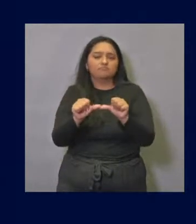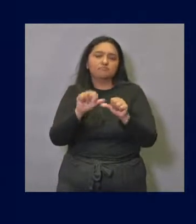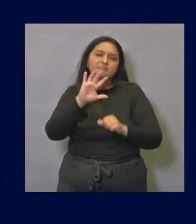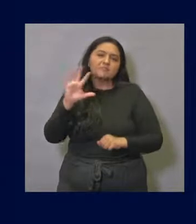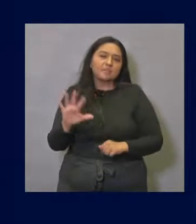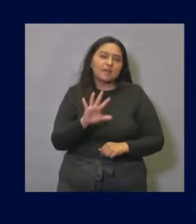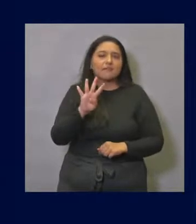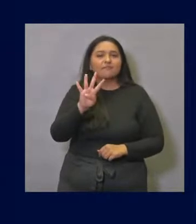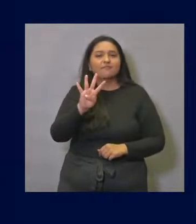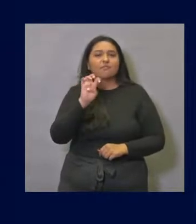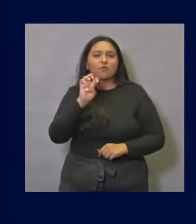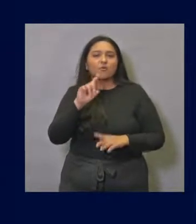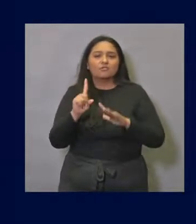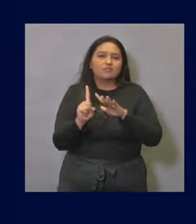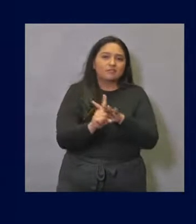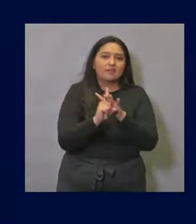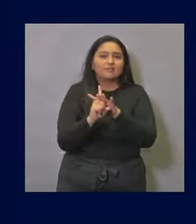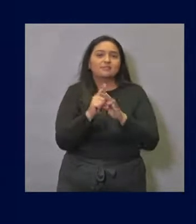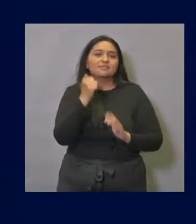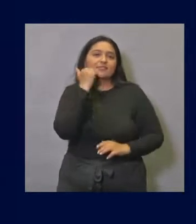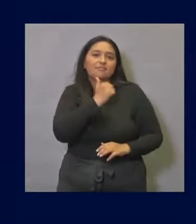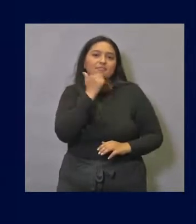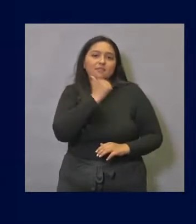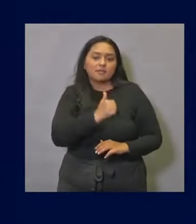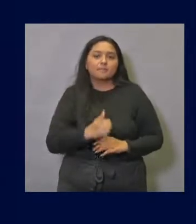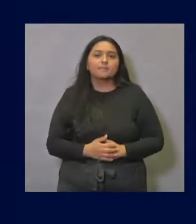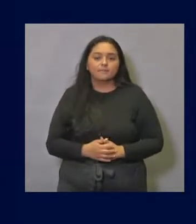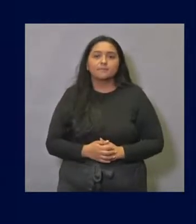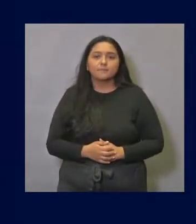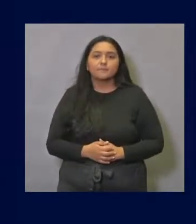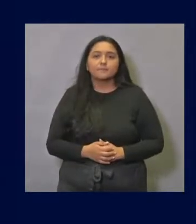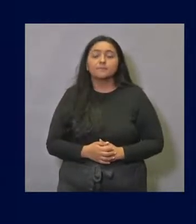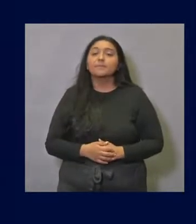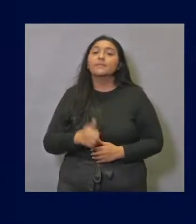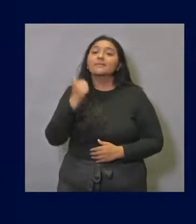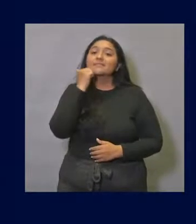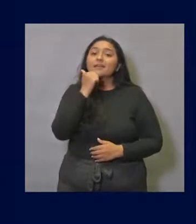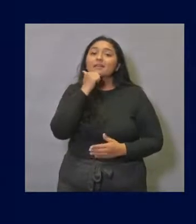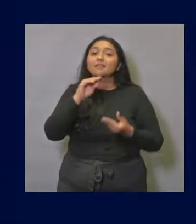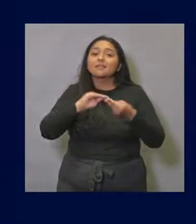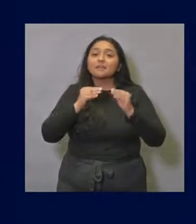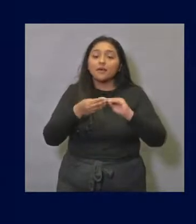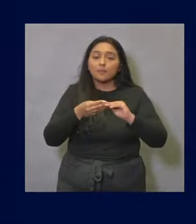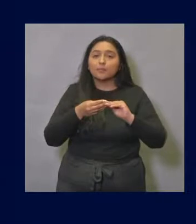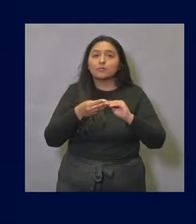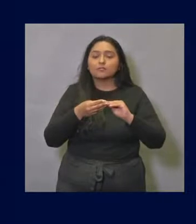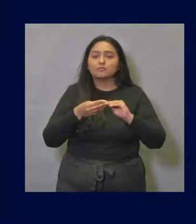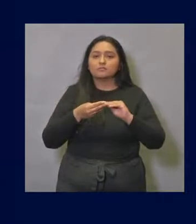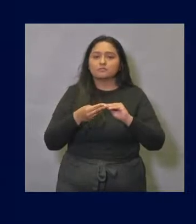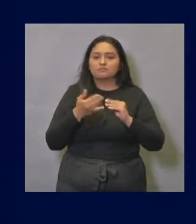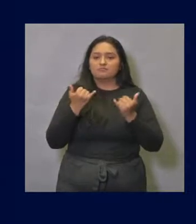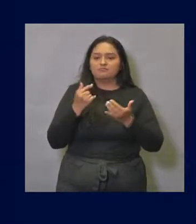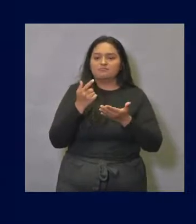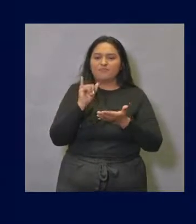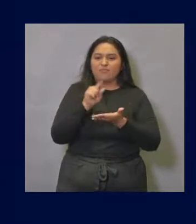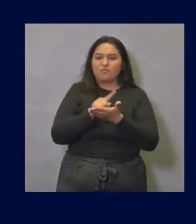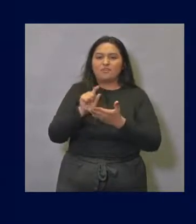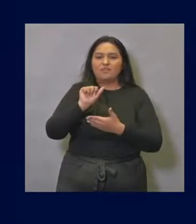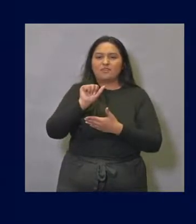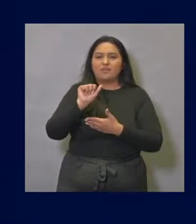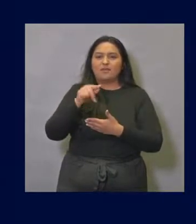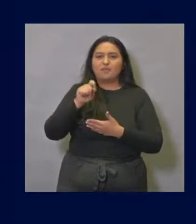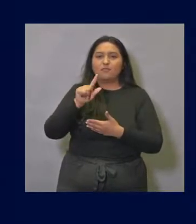aproximadamente 400 casos nuevos por día. Nuestros números de casos diarios para la semana que terminó el 4 de